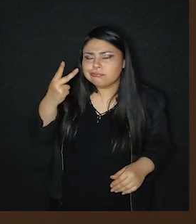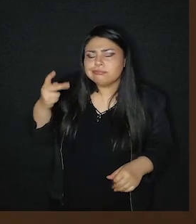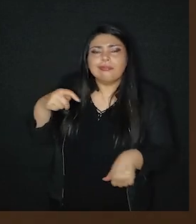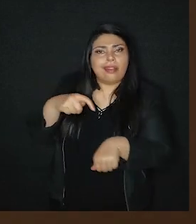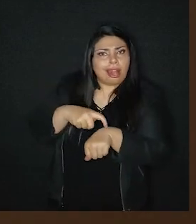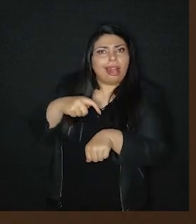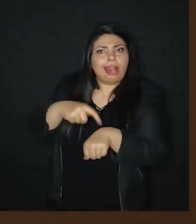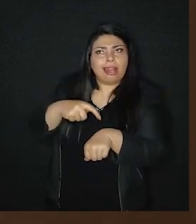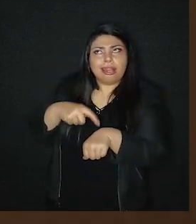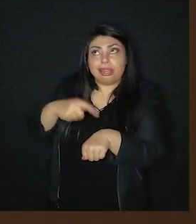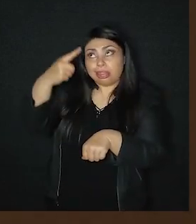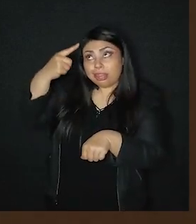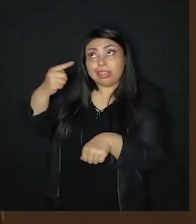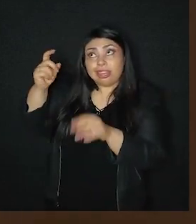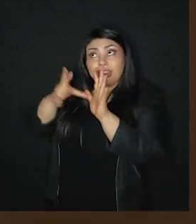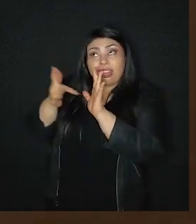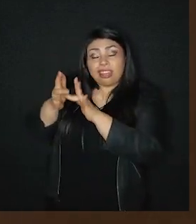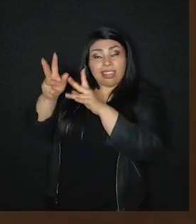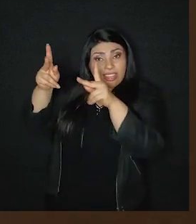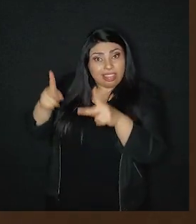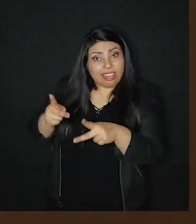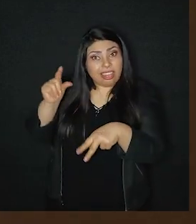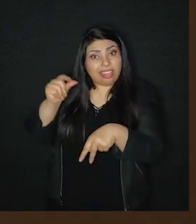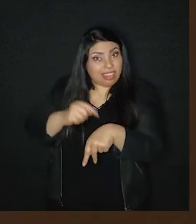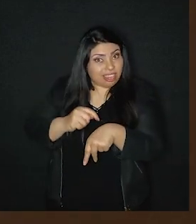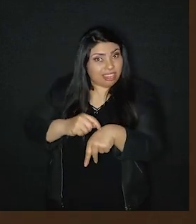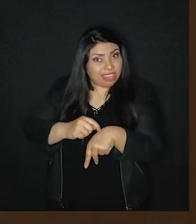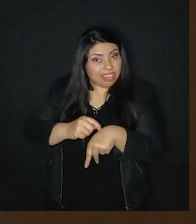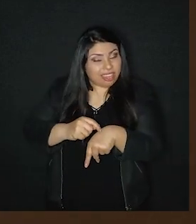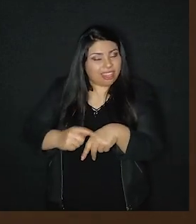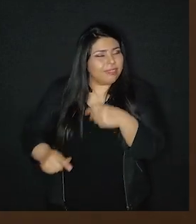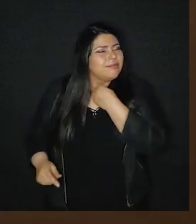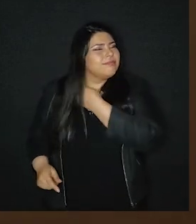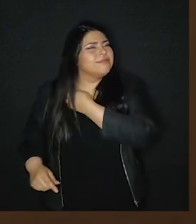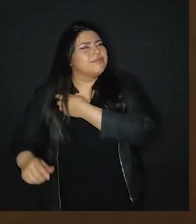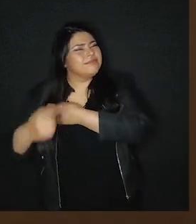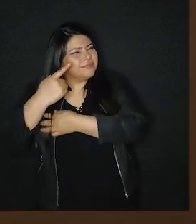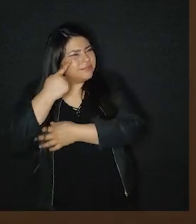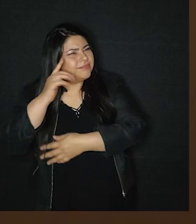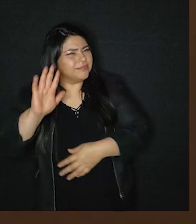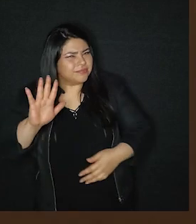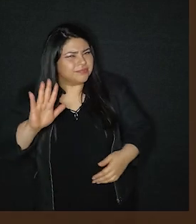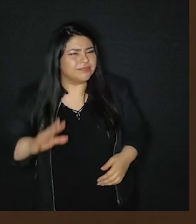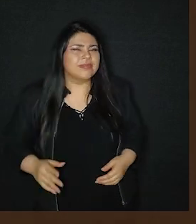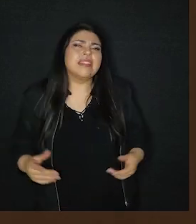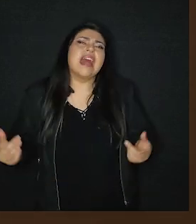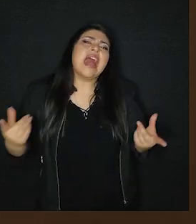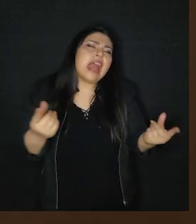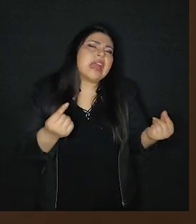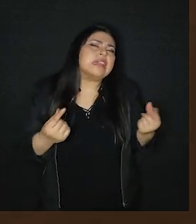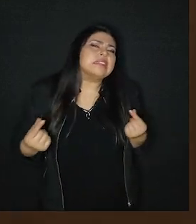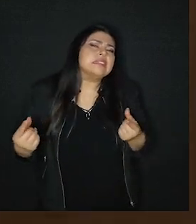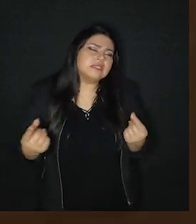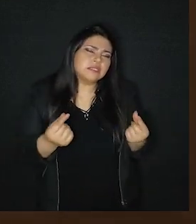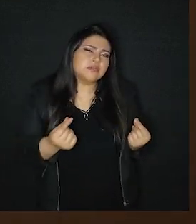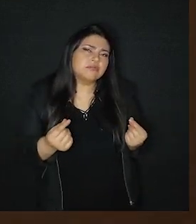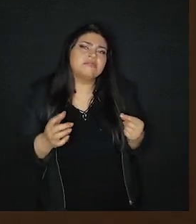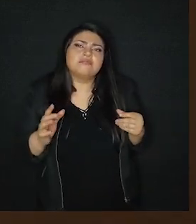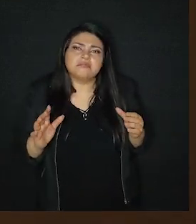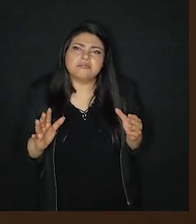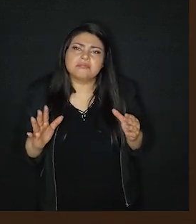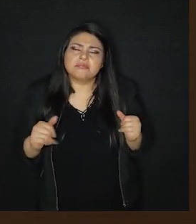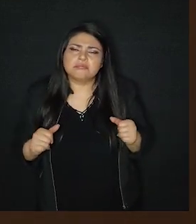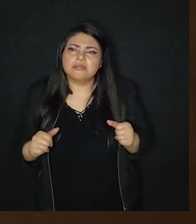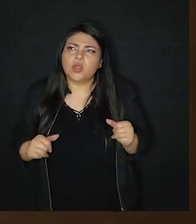día se acerca ahora hace una pausa conmigo acá Qué es lo que está pasando Ah bueno